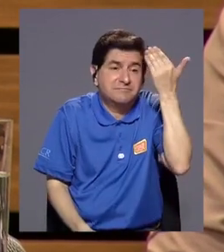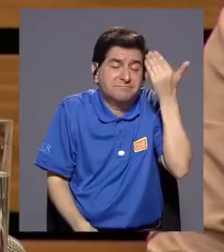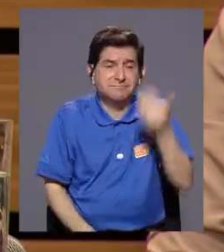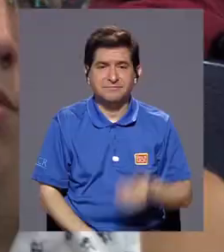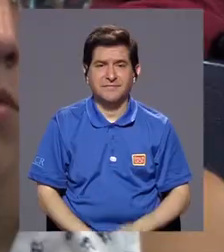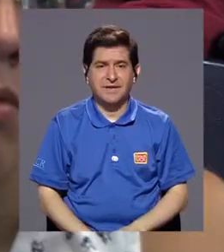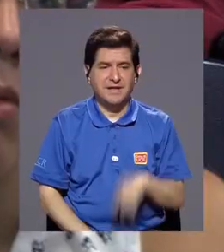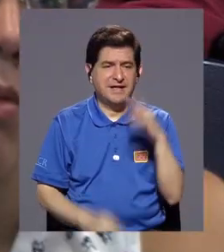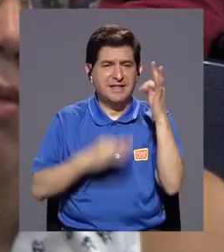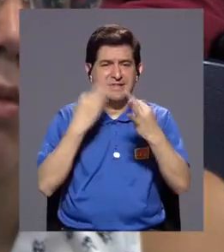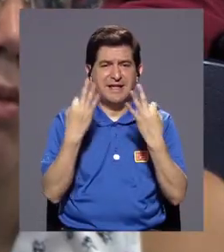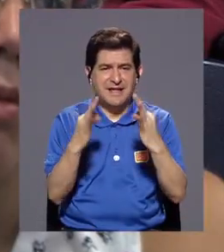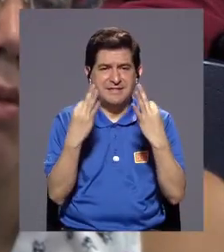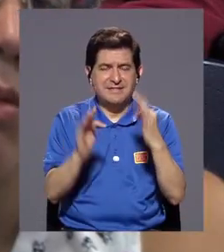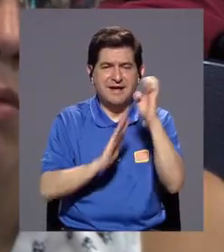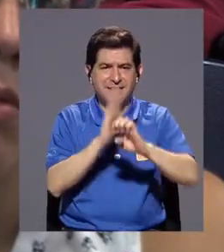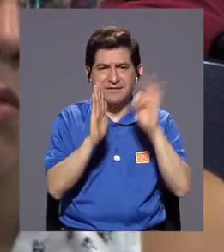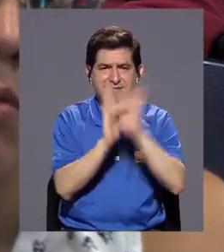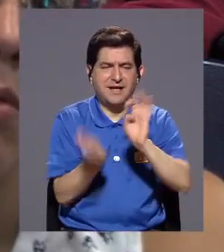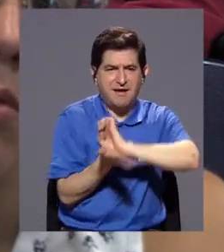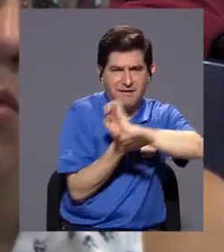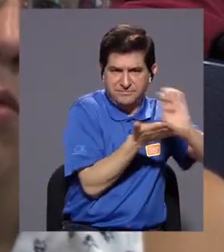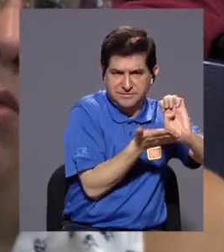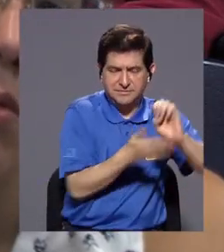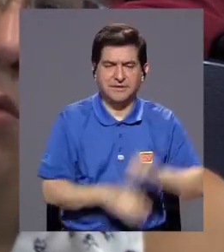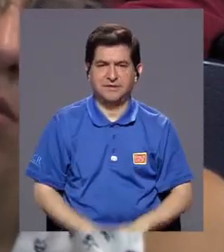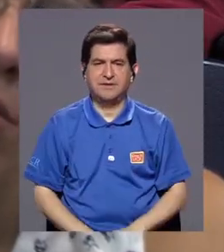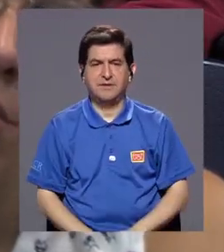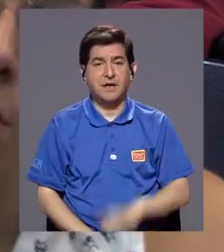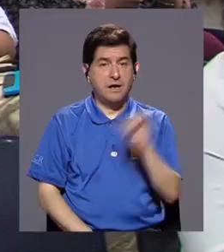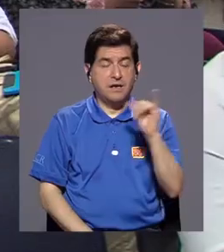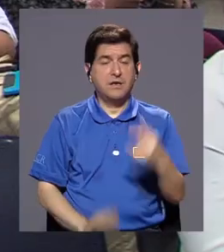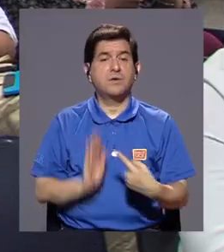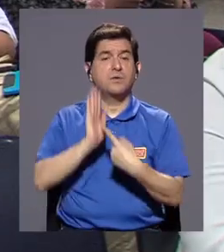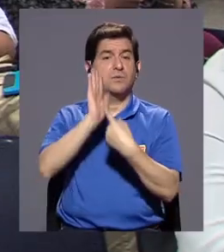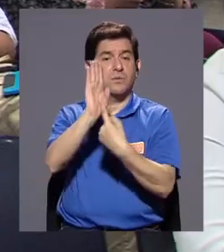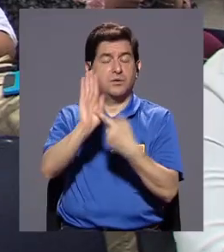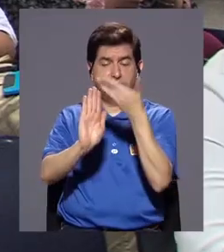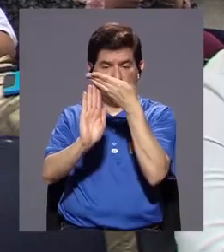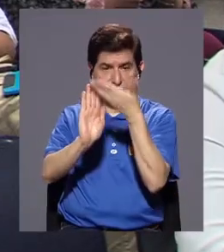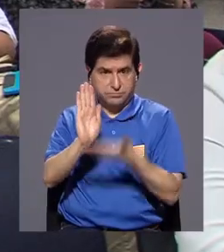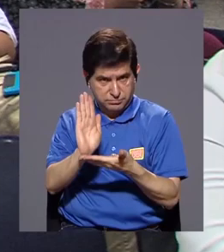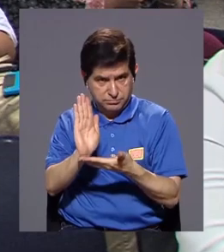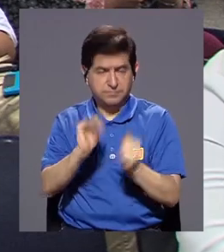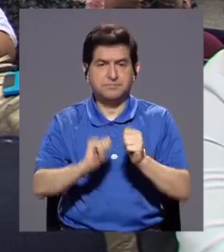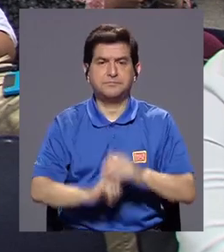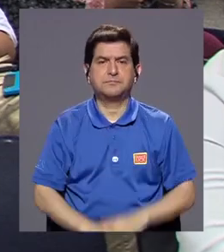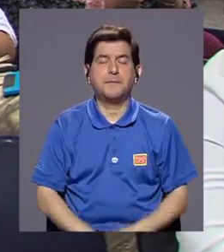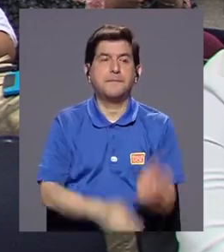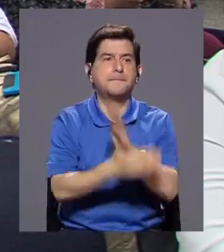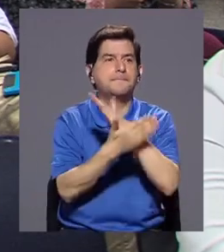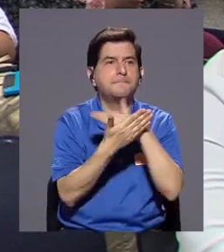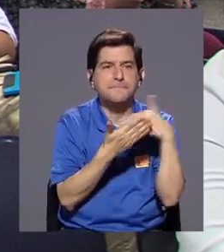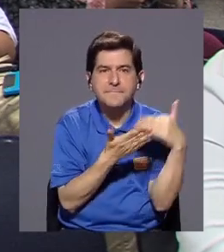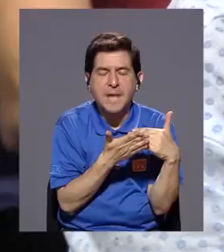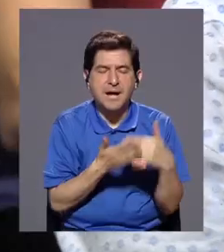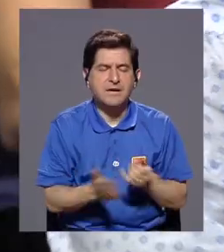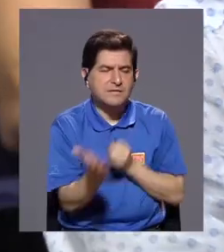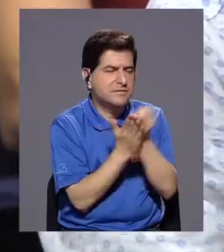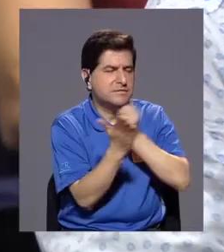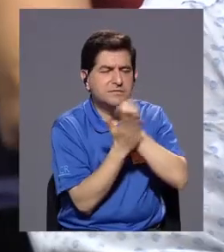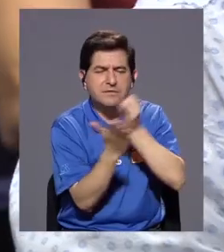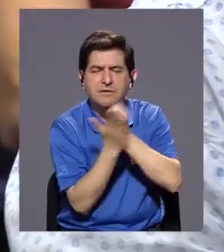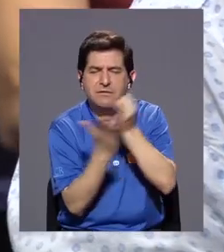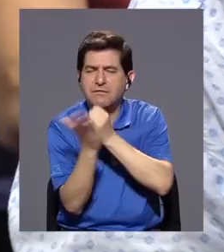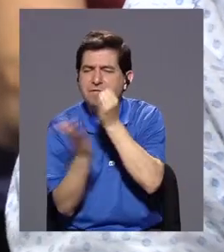¿verdad? También les traje acá, como parte de esa investigación, lo que